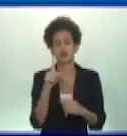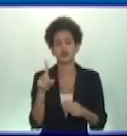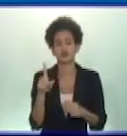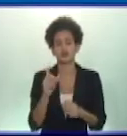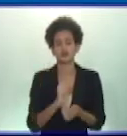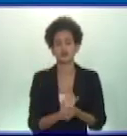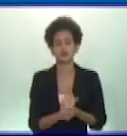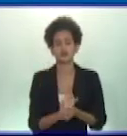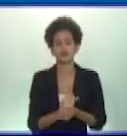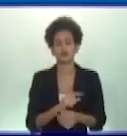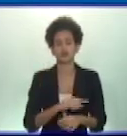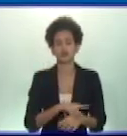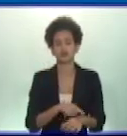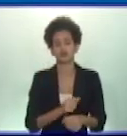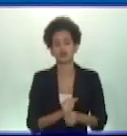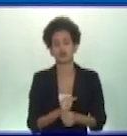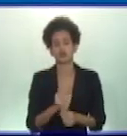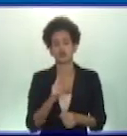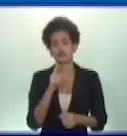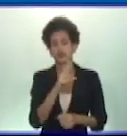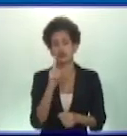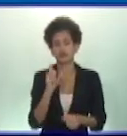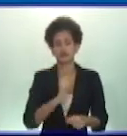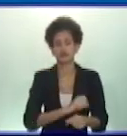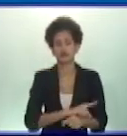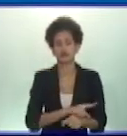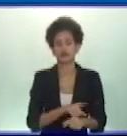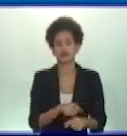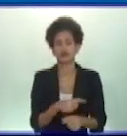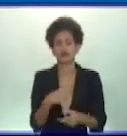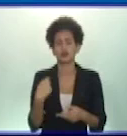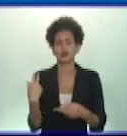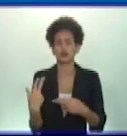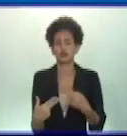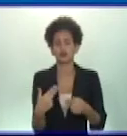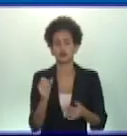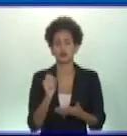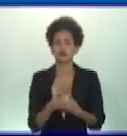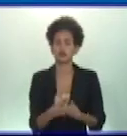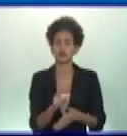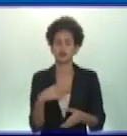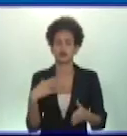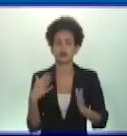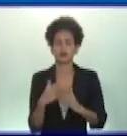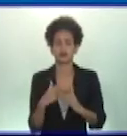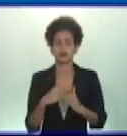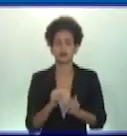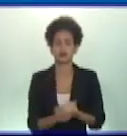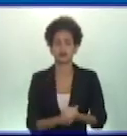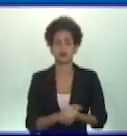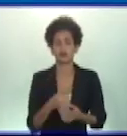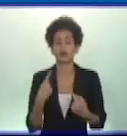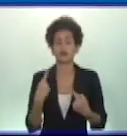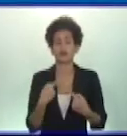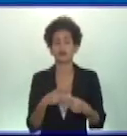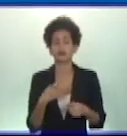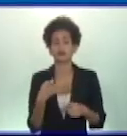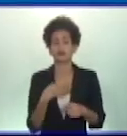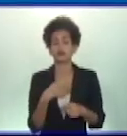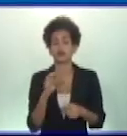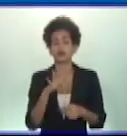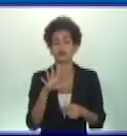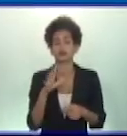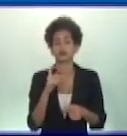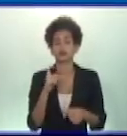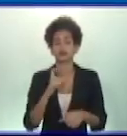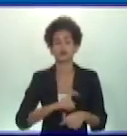él hasta las 11 horas estuvo realizando esta tarea. Pero tenemos 45 minutos también, que fue cuando comenzó.